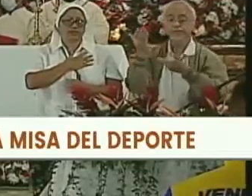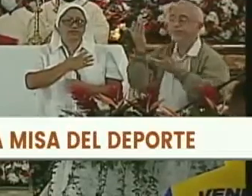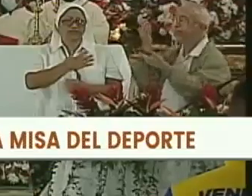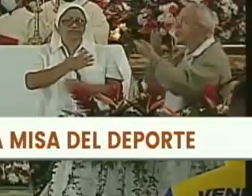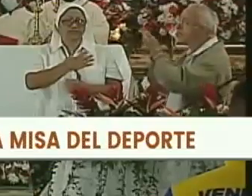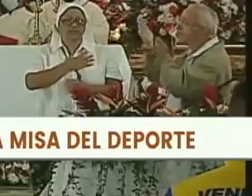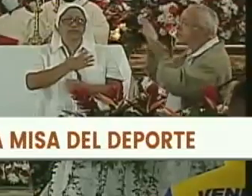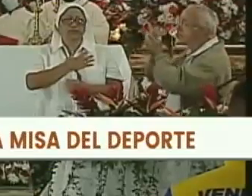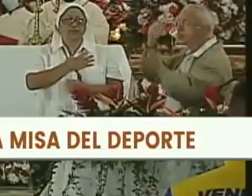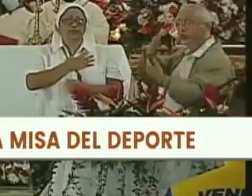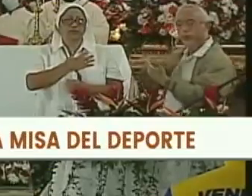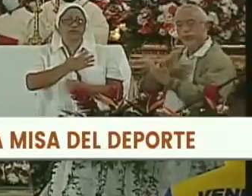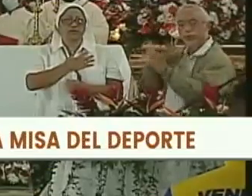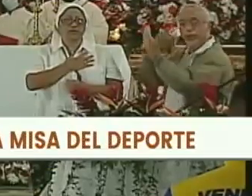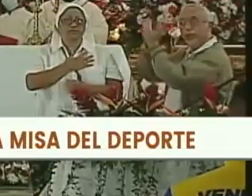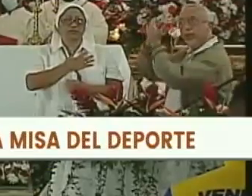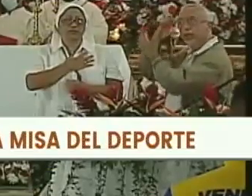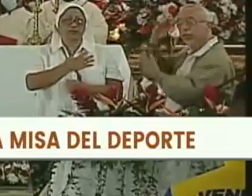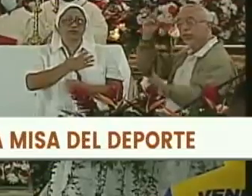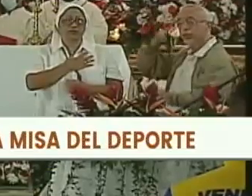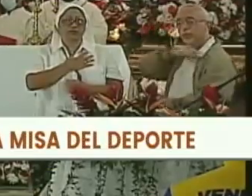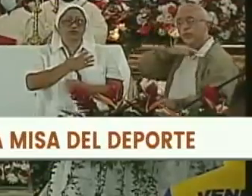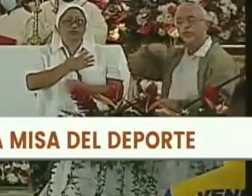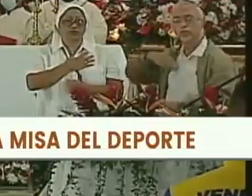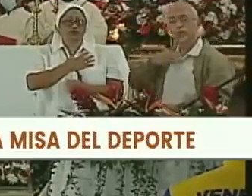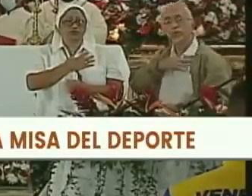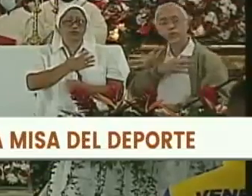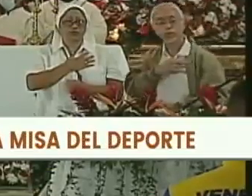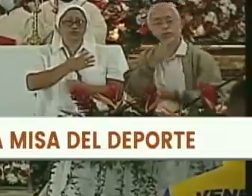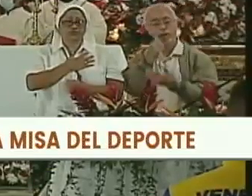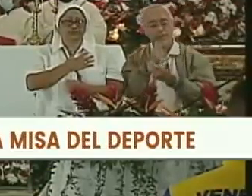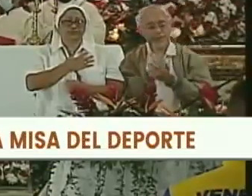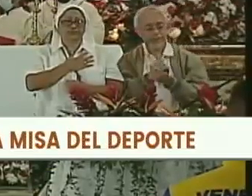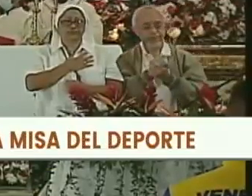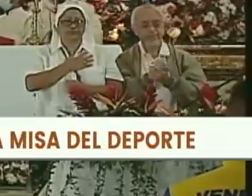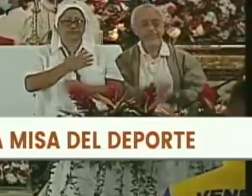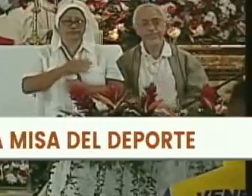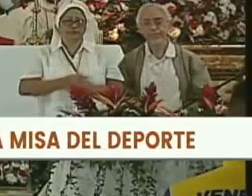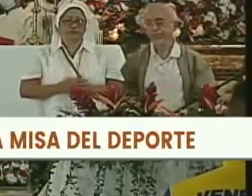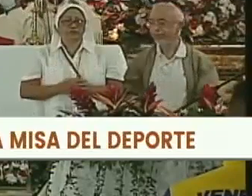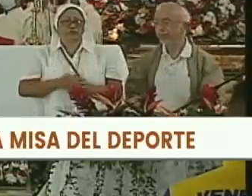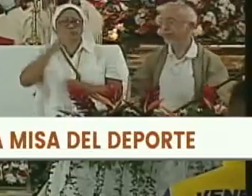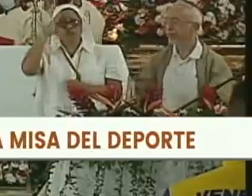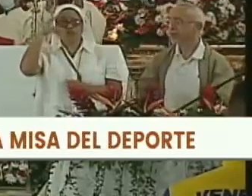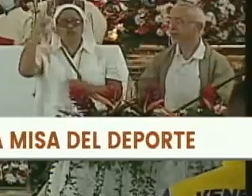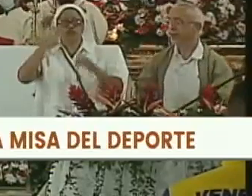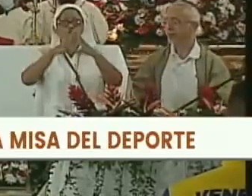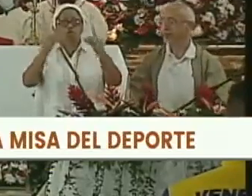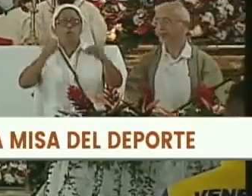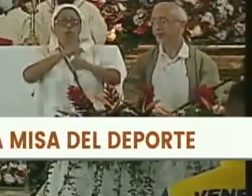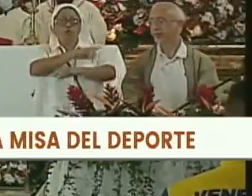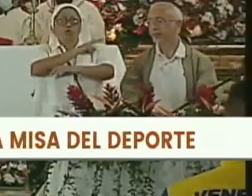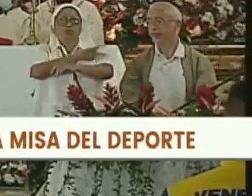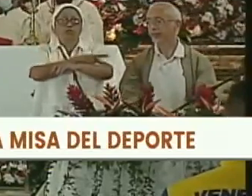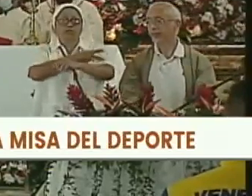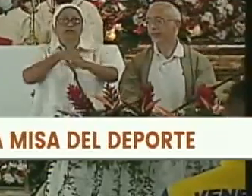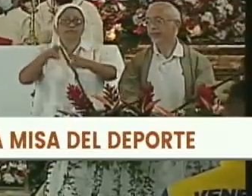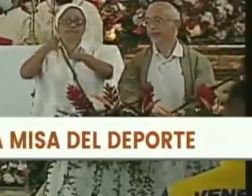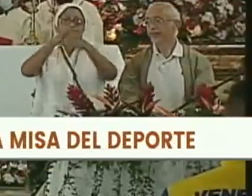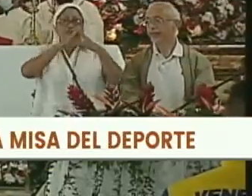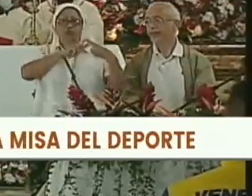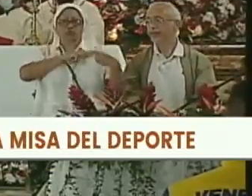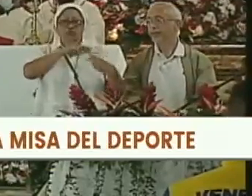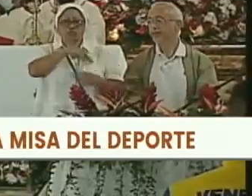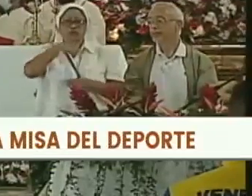que intercedan por mí ante Dios nuestro señor Dios Todopoderoso Tenga misericordia de